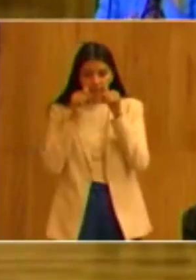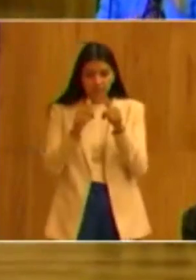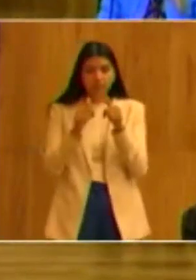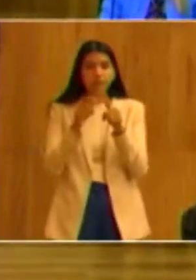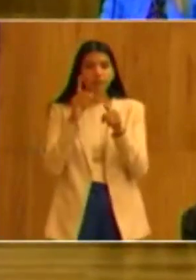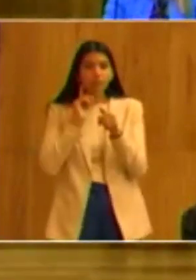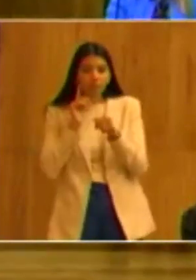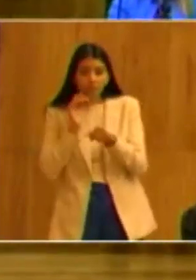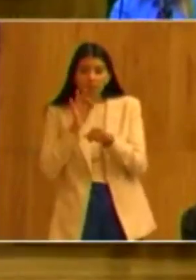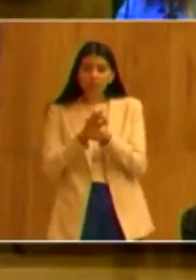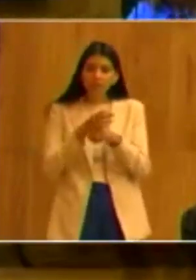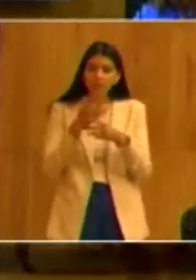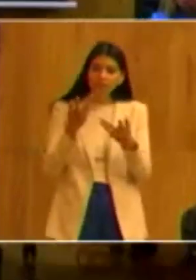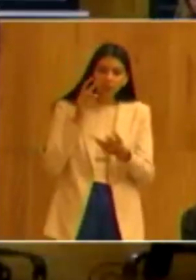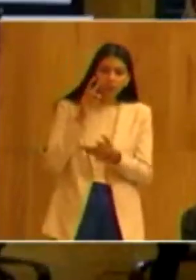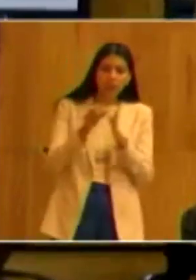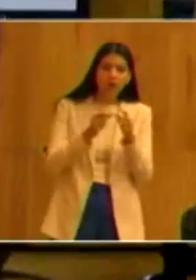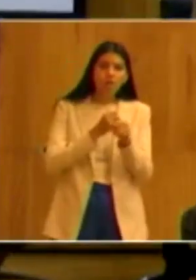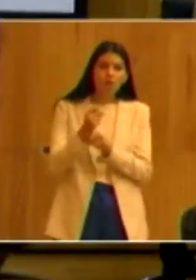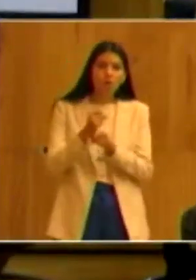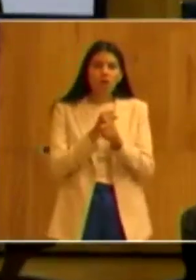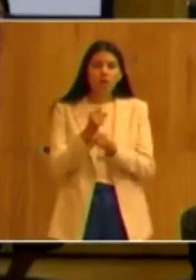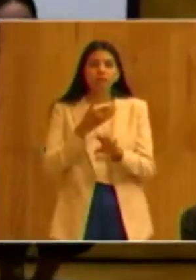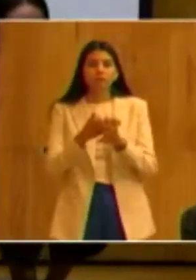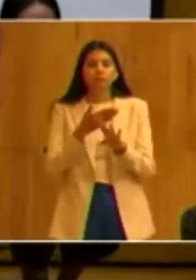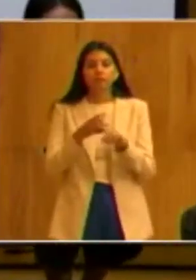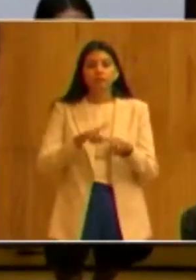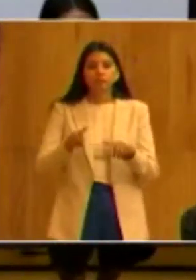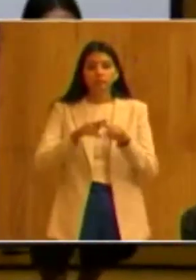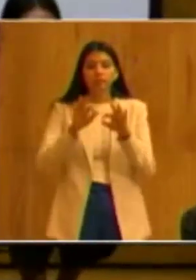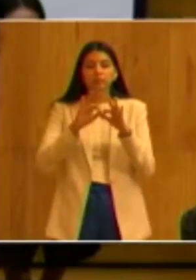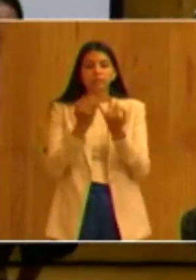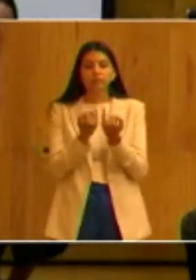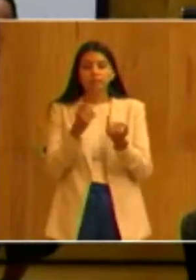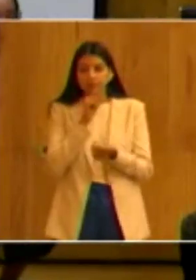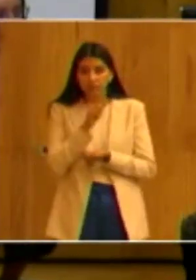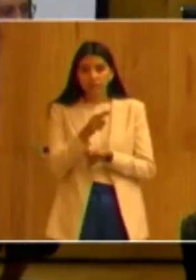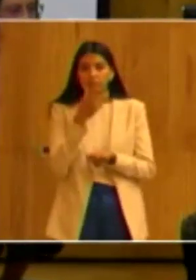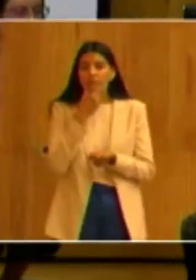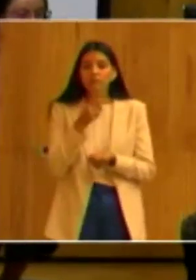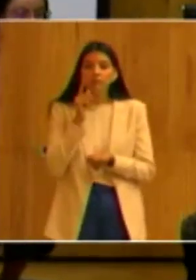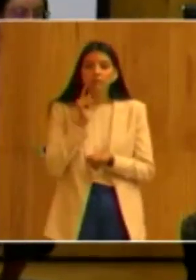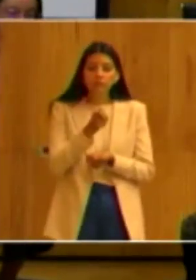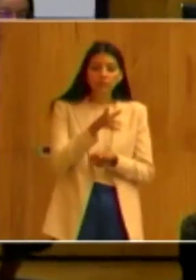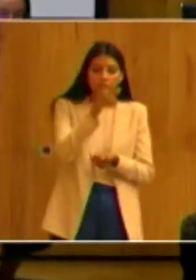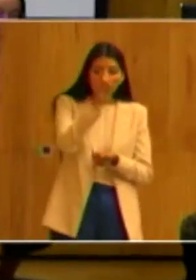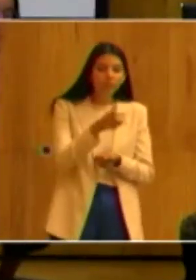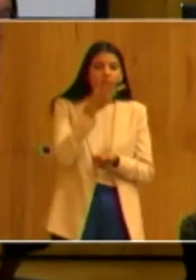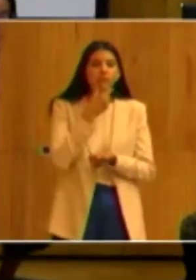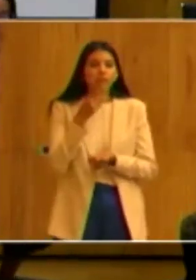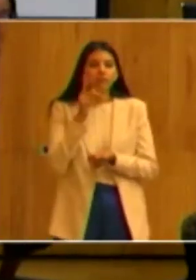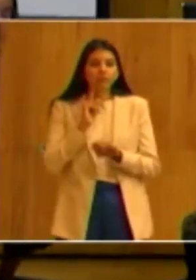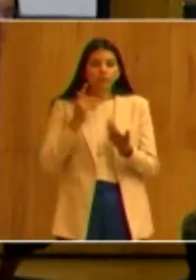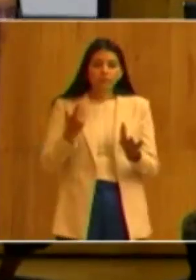vimos, la violencia en los diferentes tipos y modalidades, así como los roles y estereotipos de género